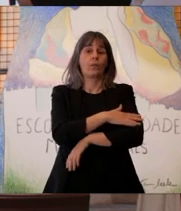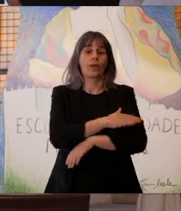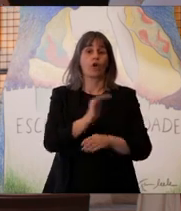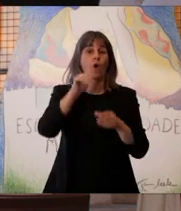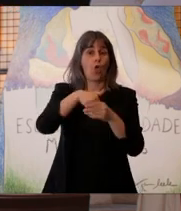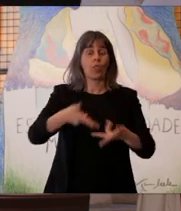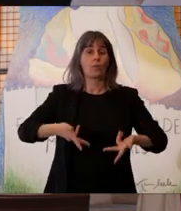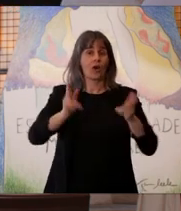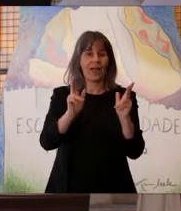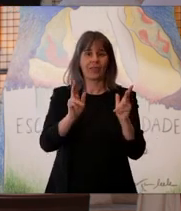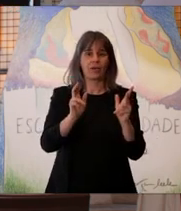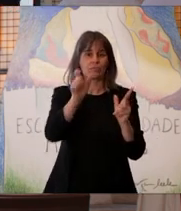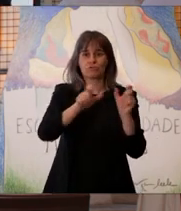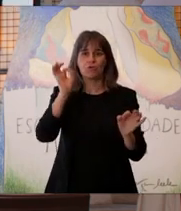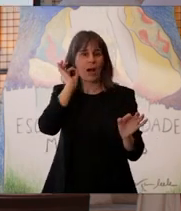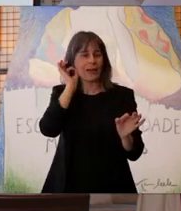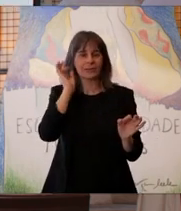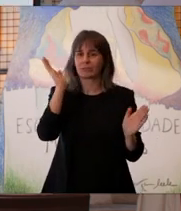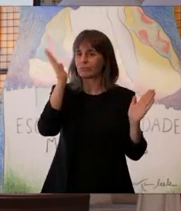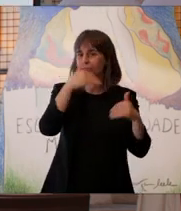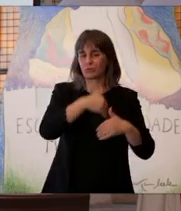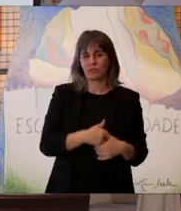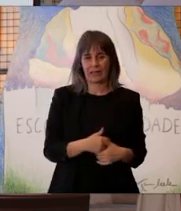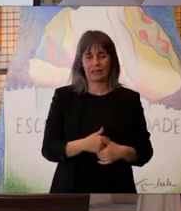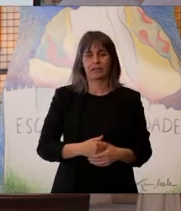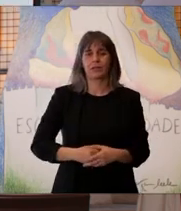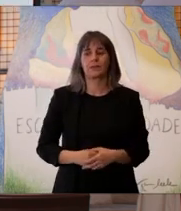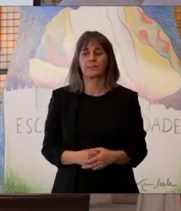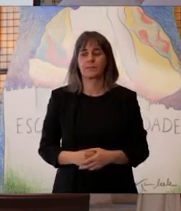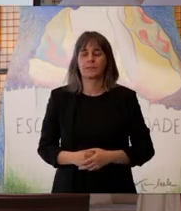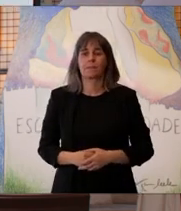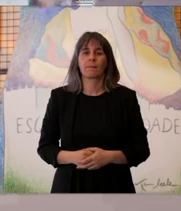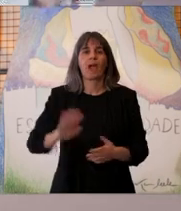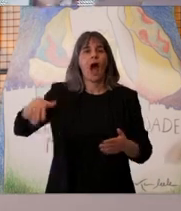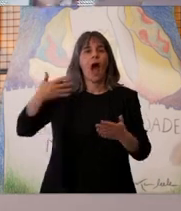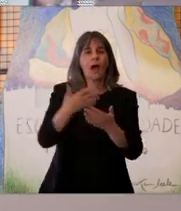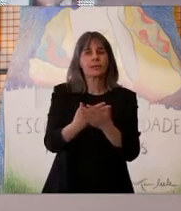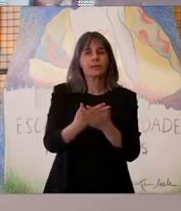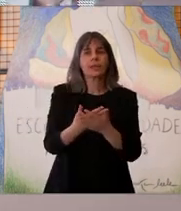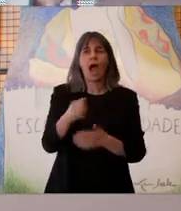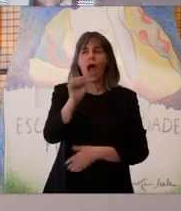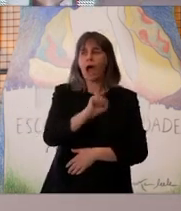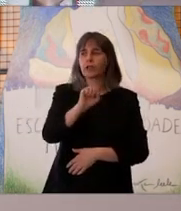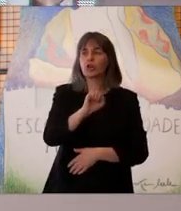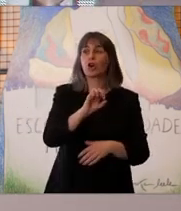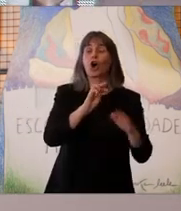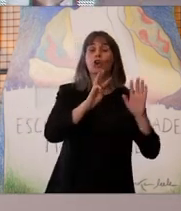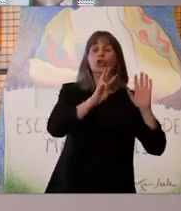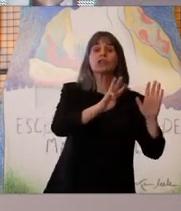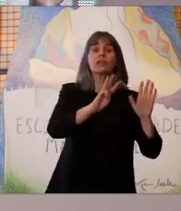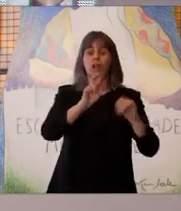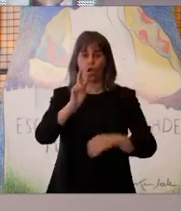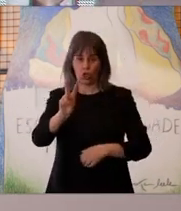su composición y no es hasta el año bueno en el año 82